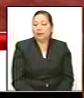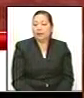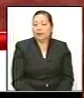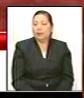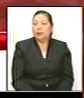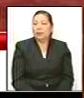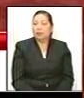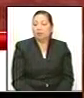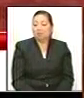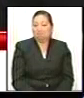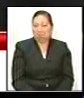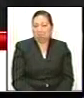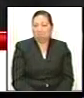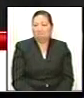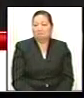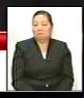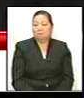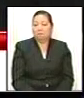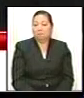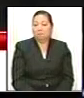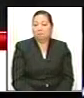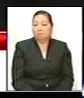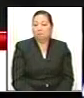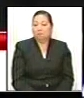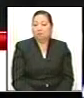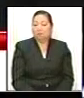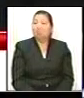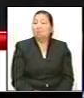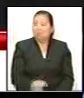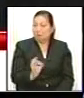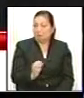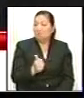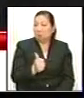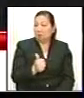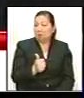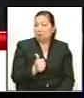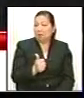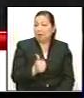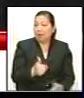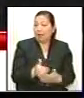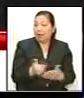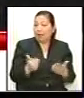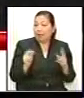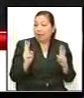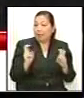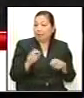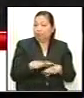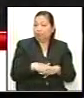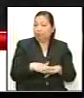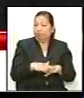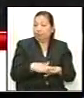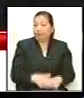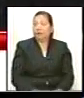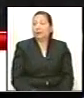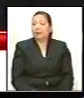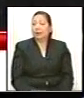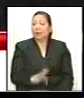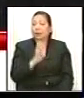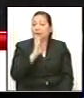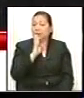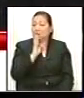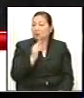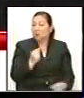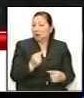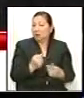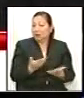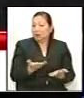Entonces. Presidente, me parece muy correcto que antes de este tema, tratándose de ser algo controversial,